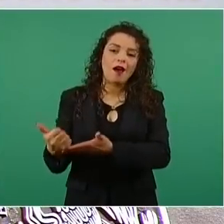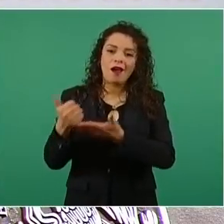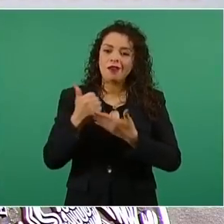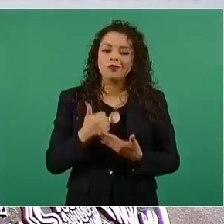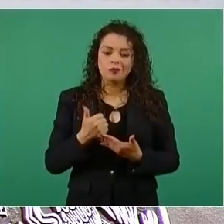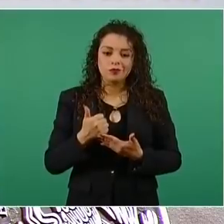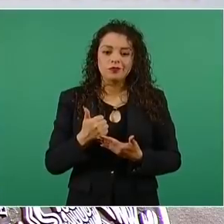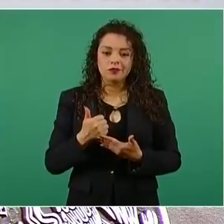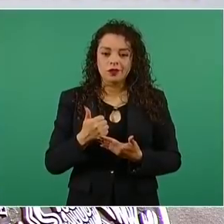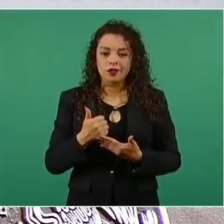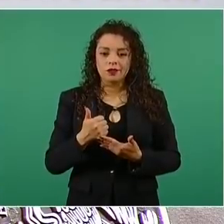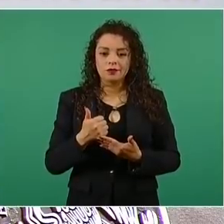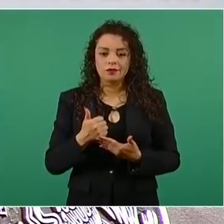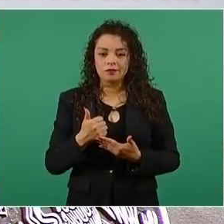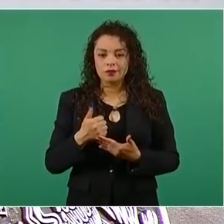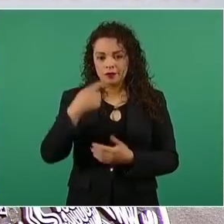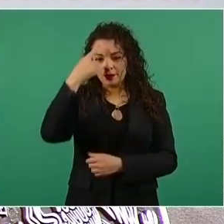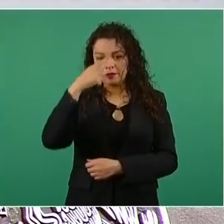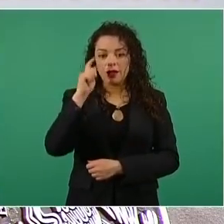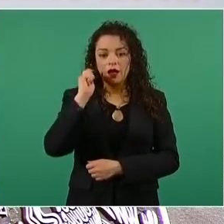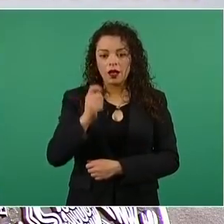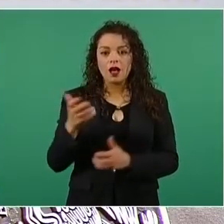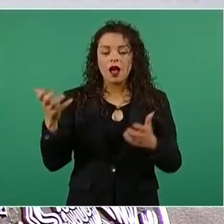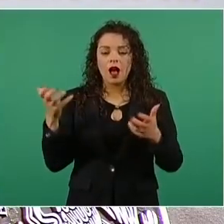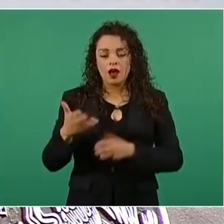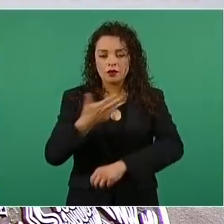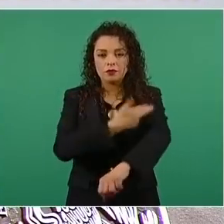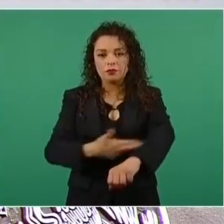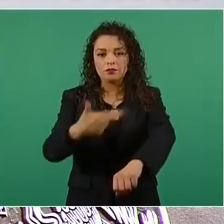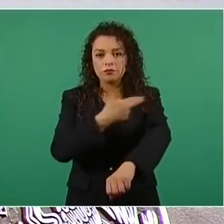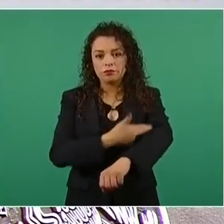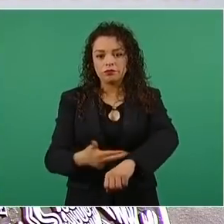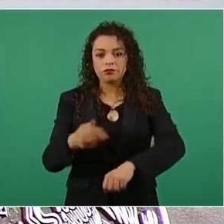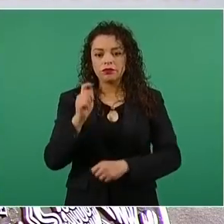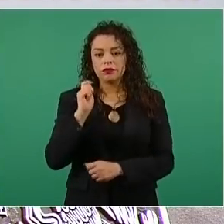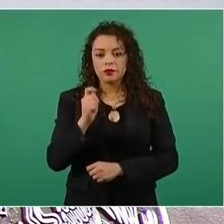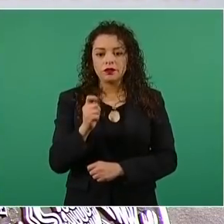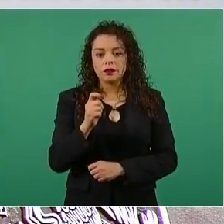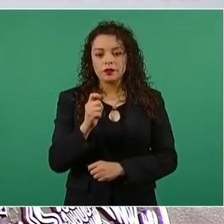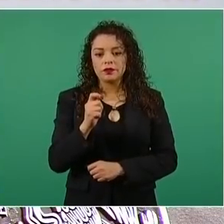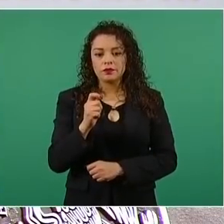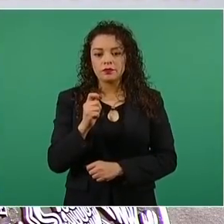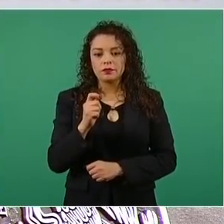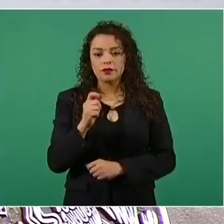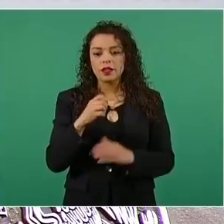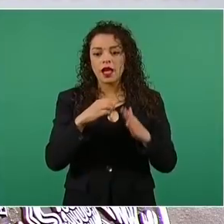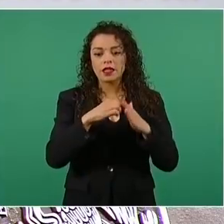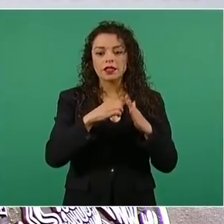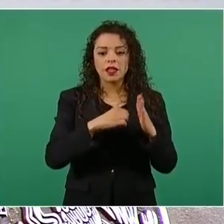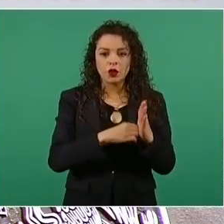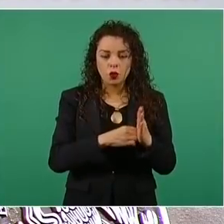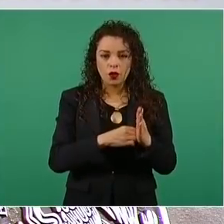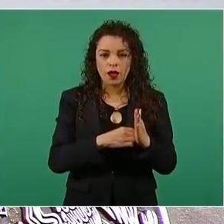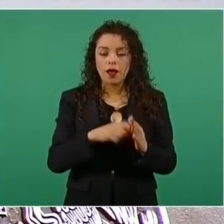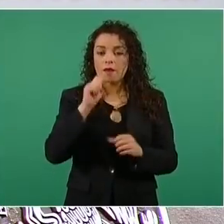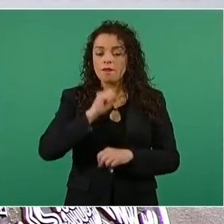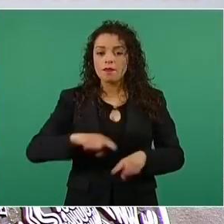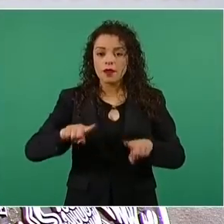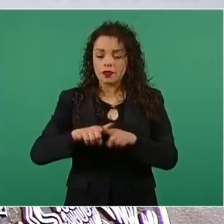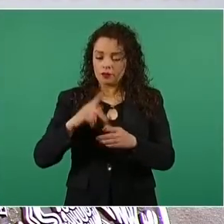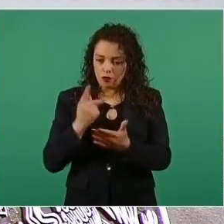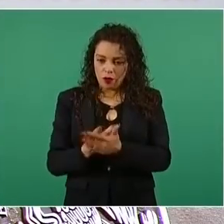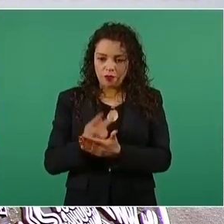también en la cuestión de escritura, los gastos de escrituración, también los incluye el premio. No